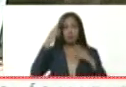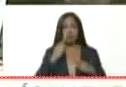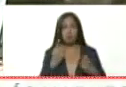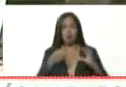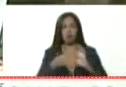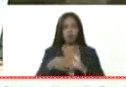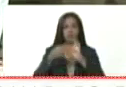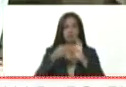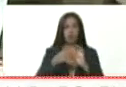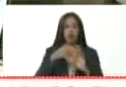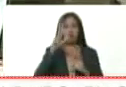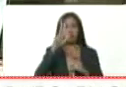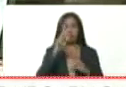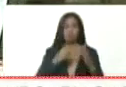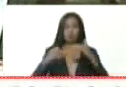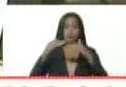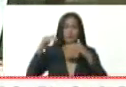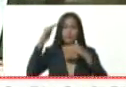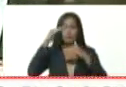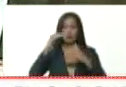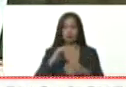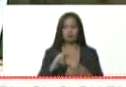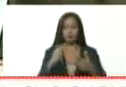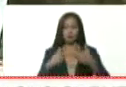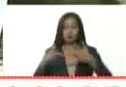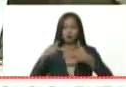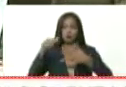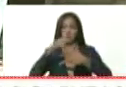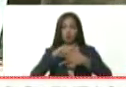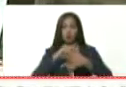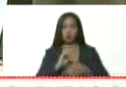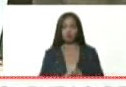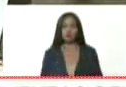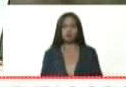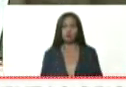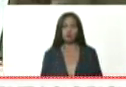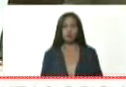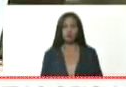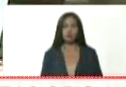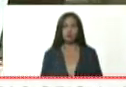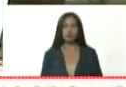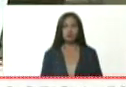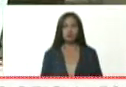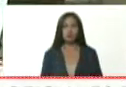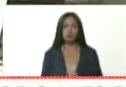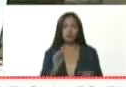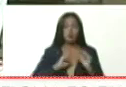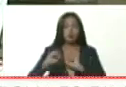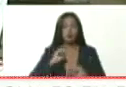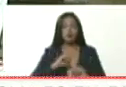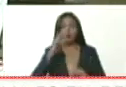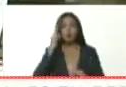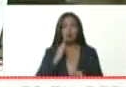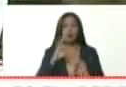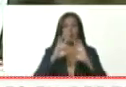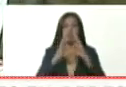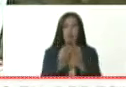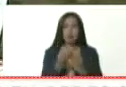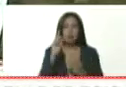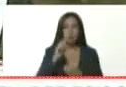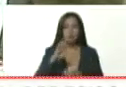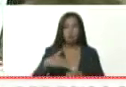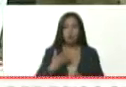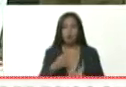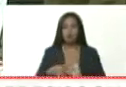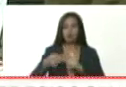esos tres niveles del magisterio venezolano del movimiento bolivariano de familias para que lo